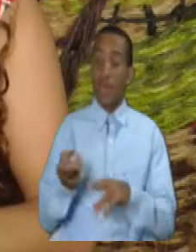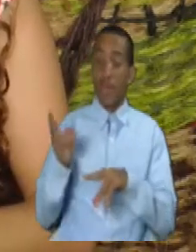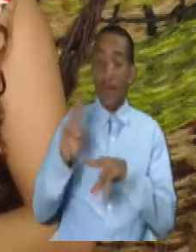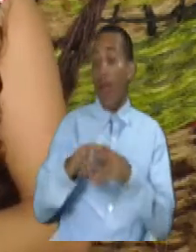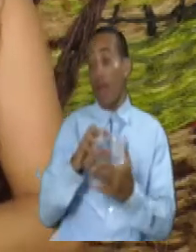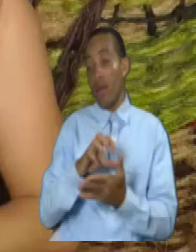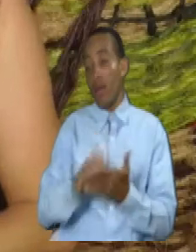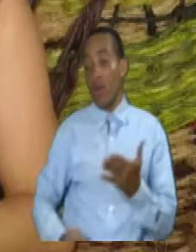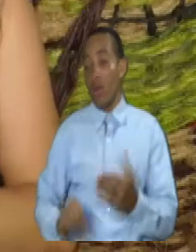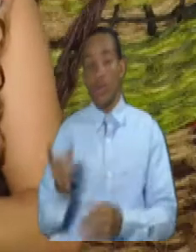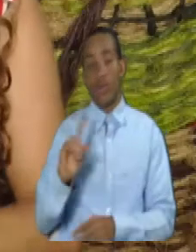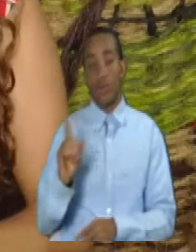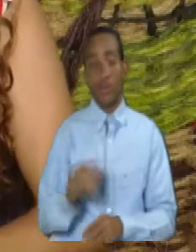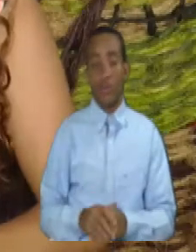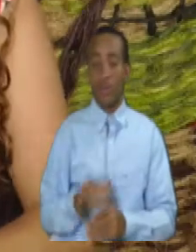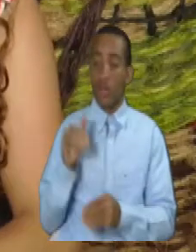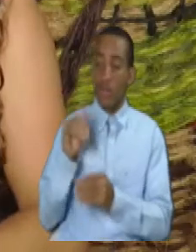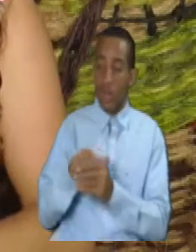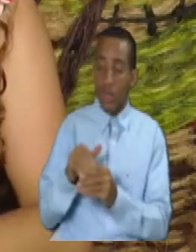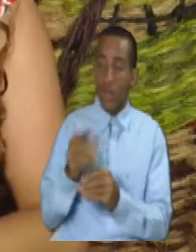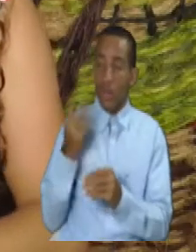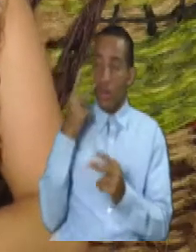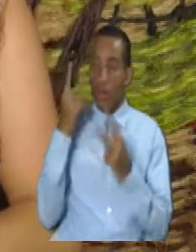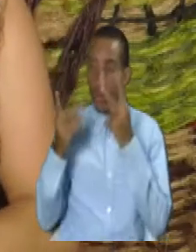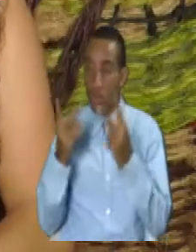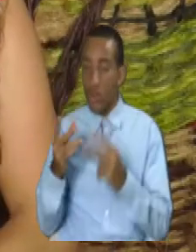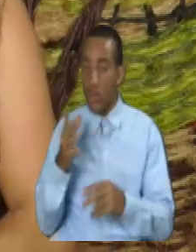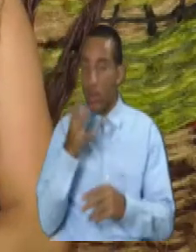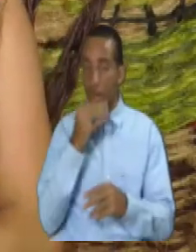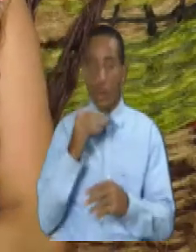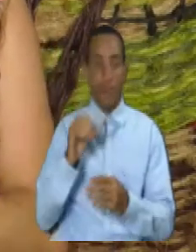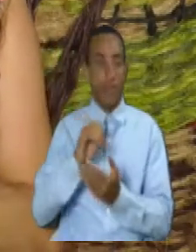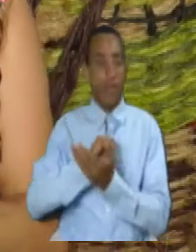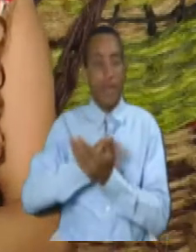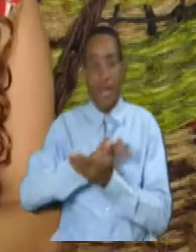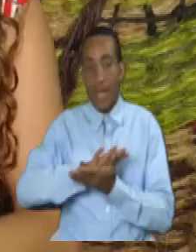que por ahorrar, por las visitas que se le hagan. No, todo el valor